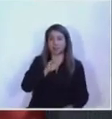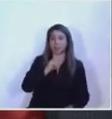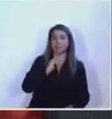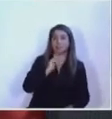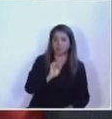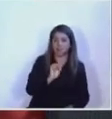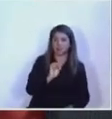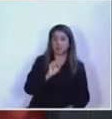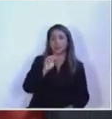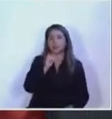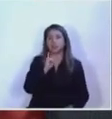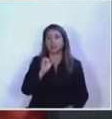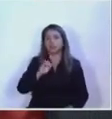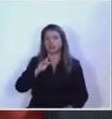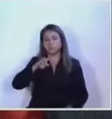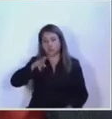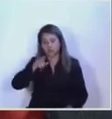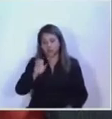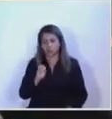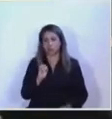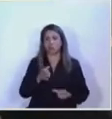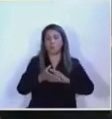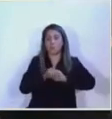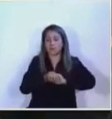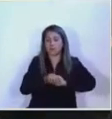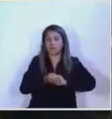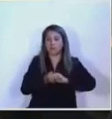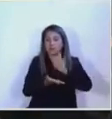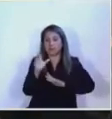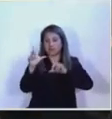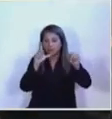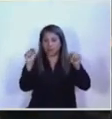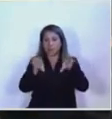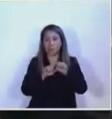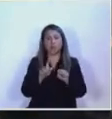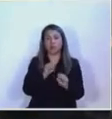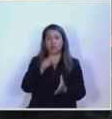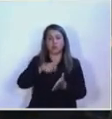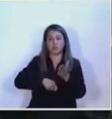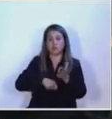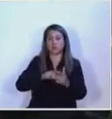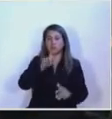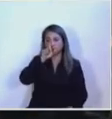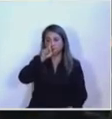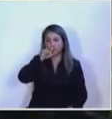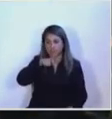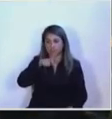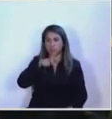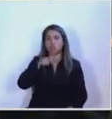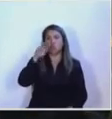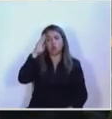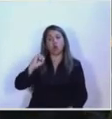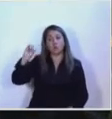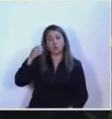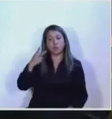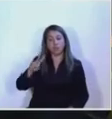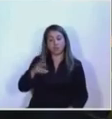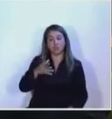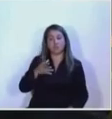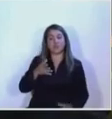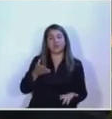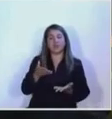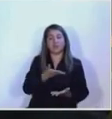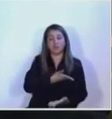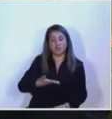Se especulaba respecto al pacto migratorio y al acuerdo no firmado de Escazú. La opinión del gobierno en nuestro